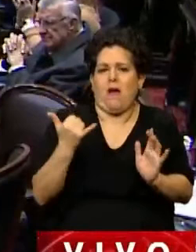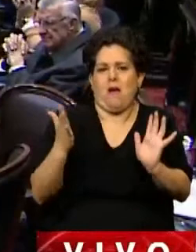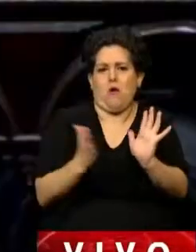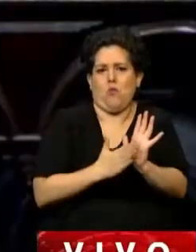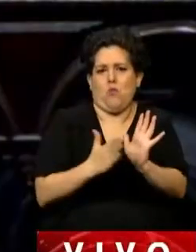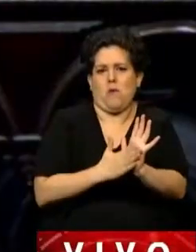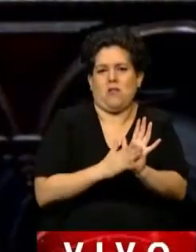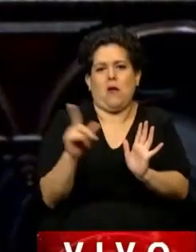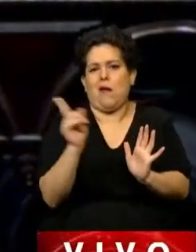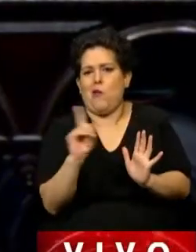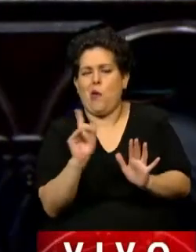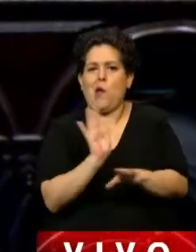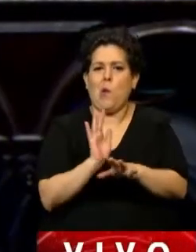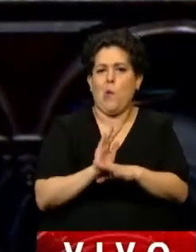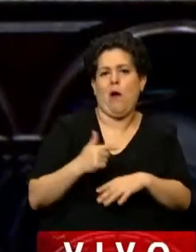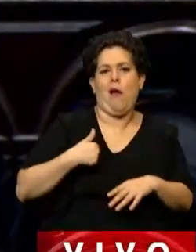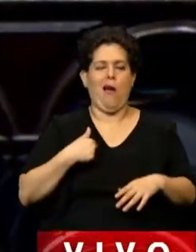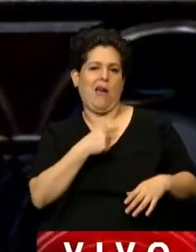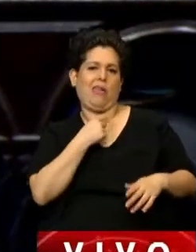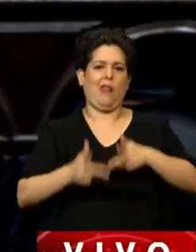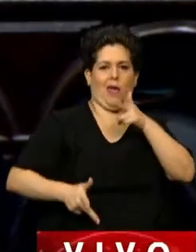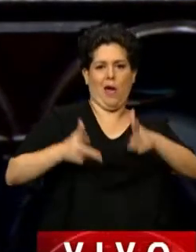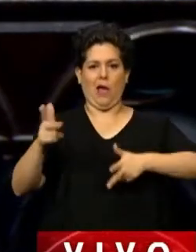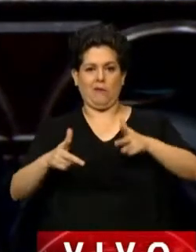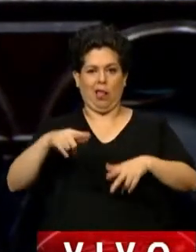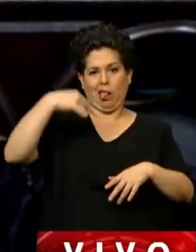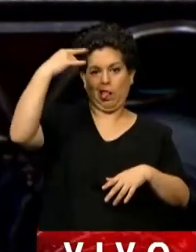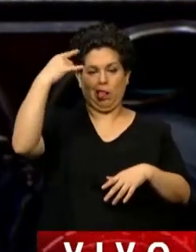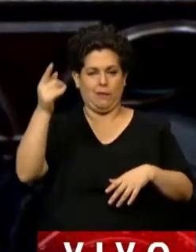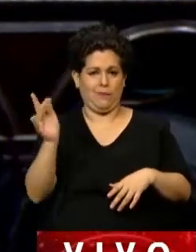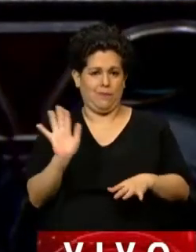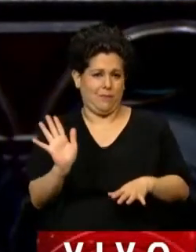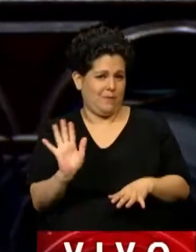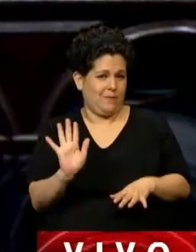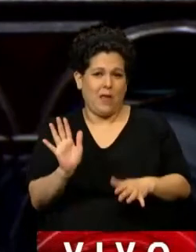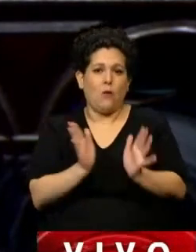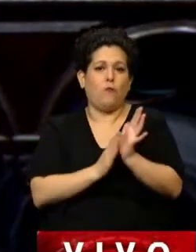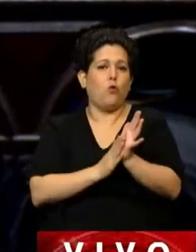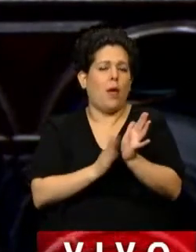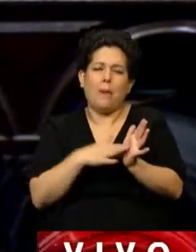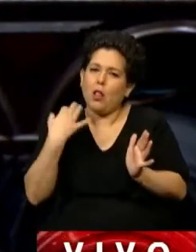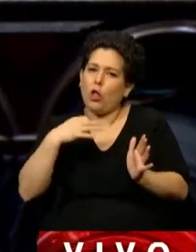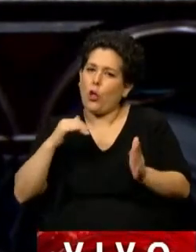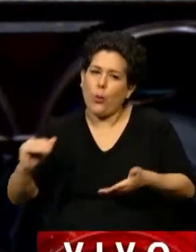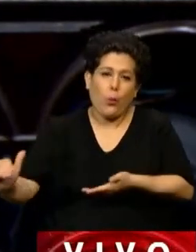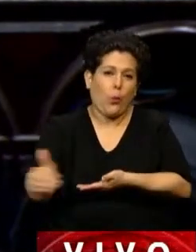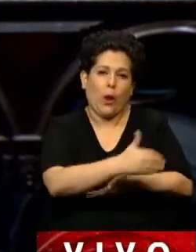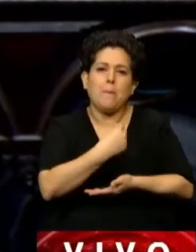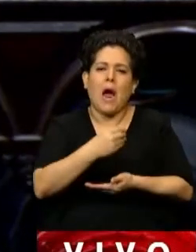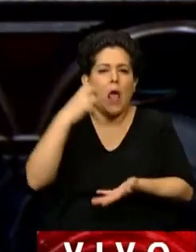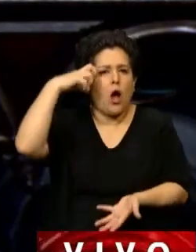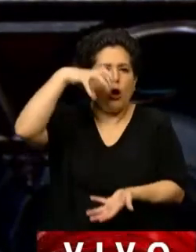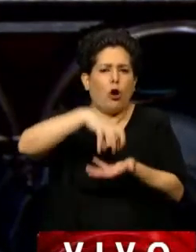con argumentos, no vistiéndonos de lo que no somos y tratando de tener la mayor cantidad de fundamentos para que las decisiones que tome el Congreso